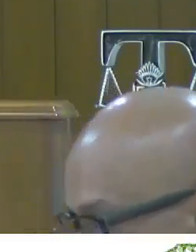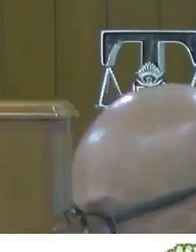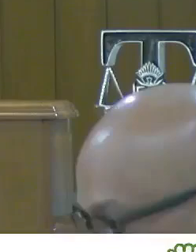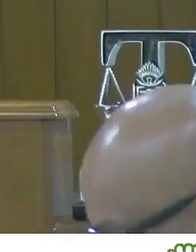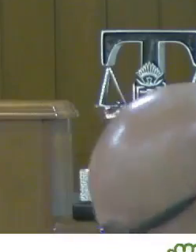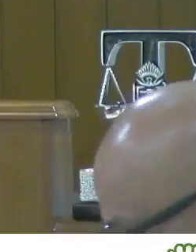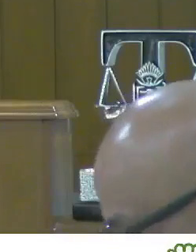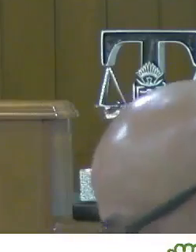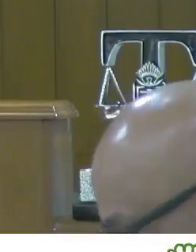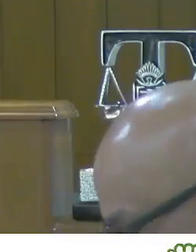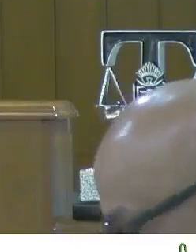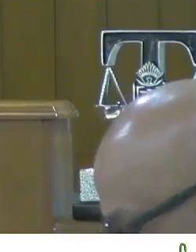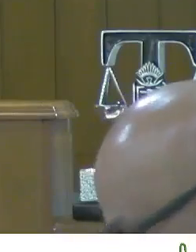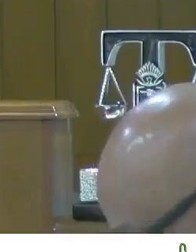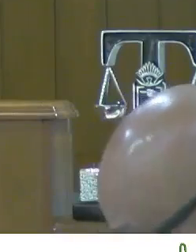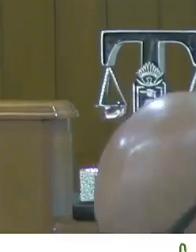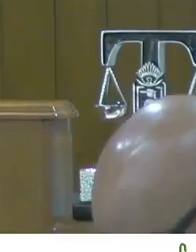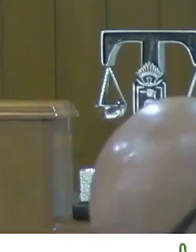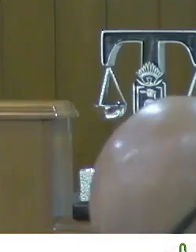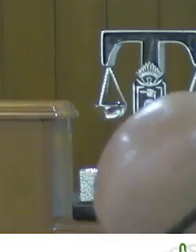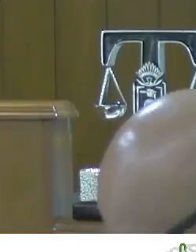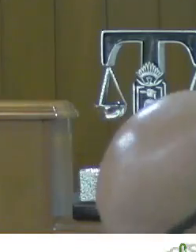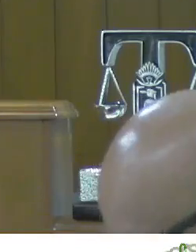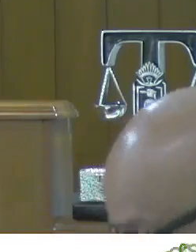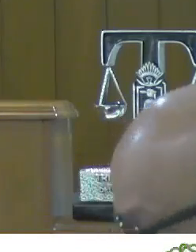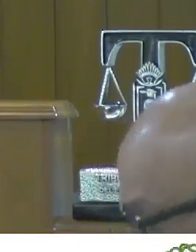las claves 037 y